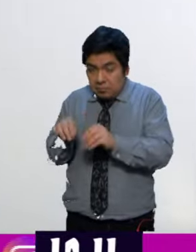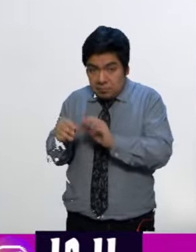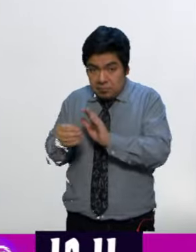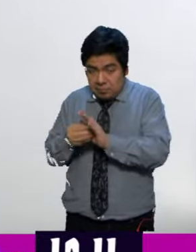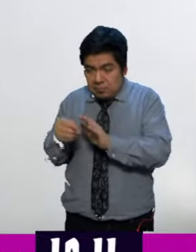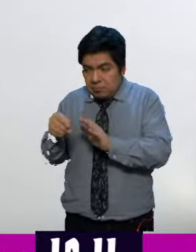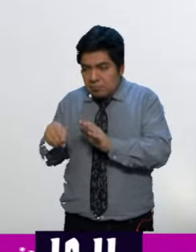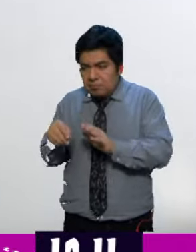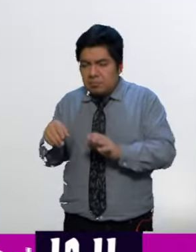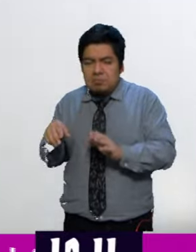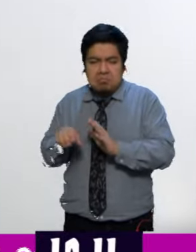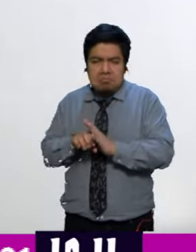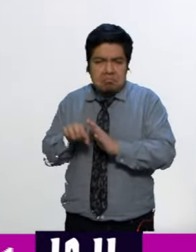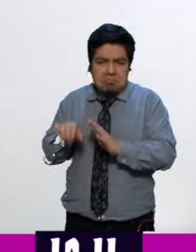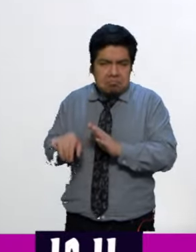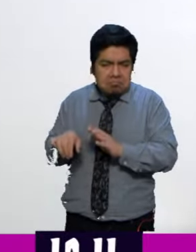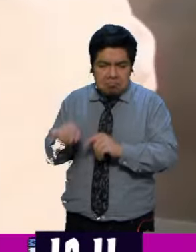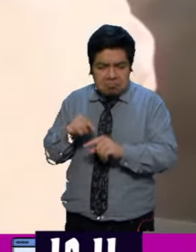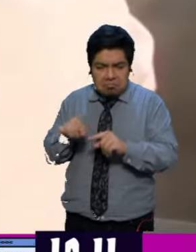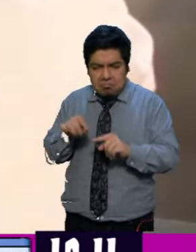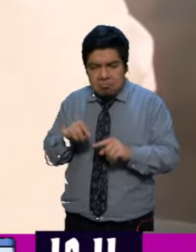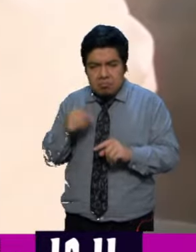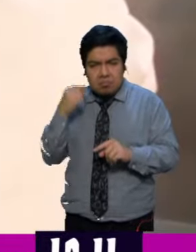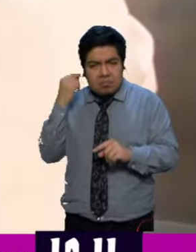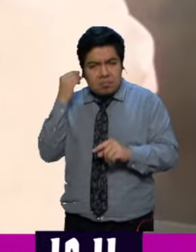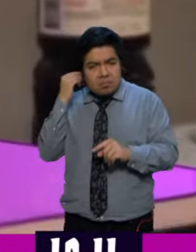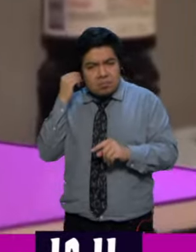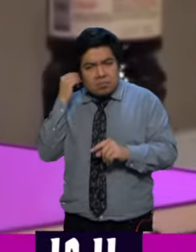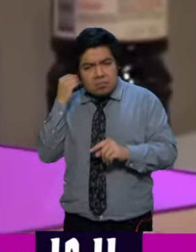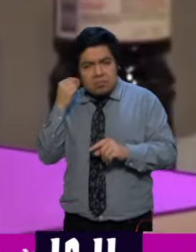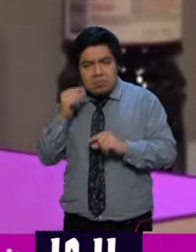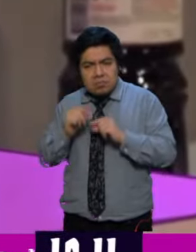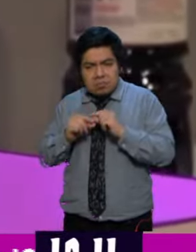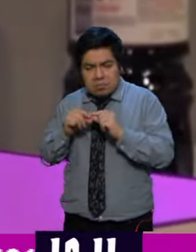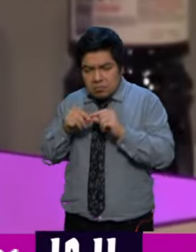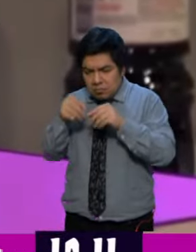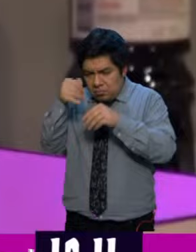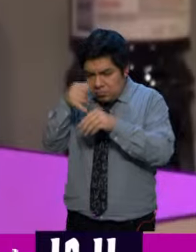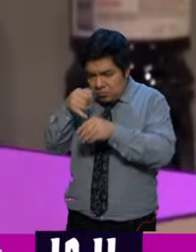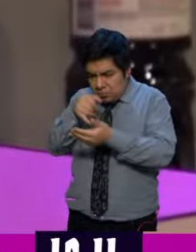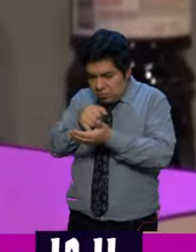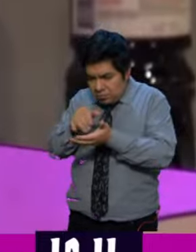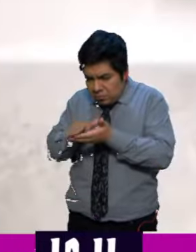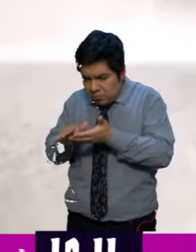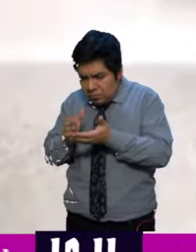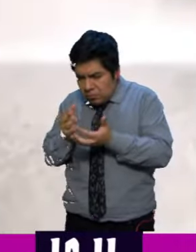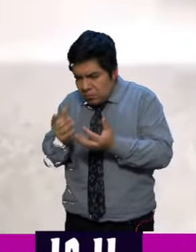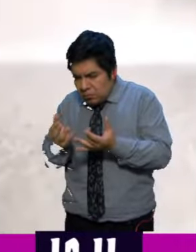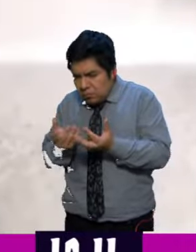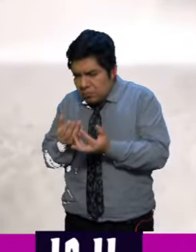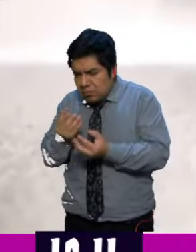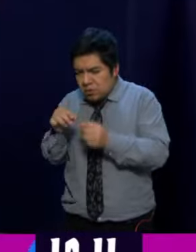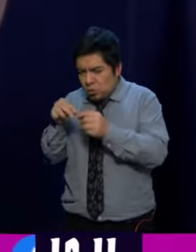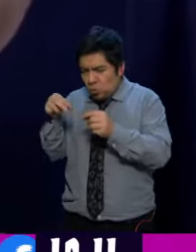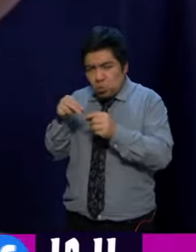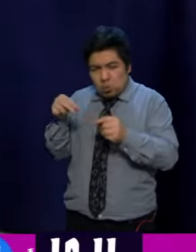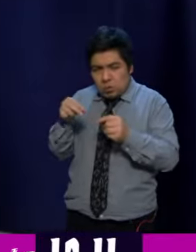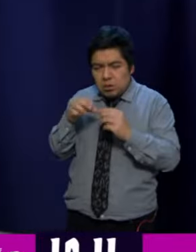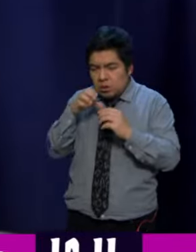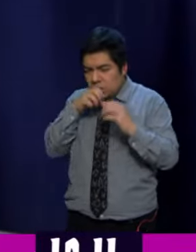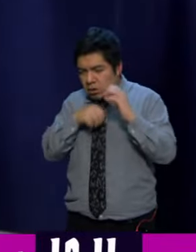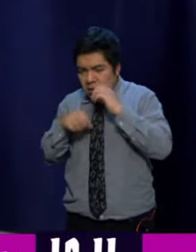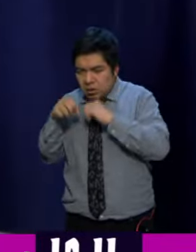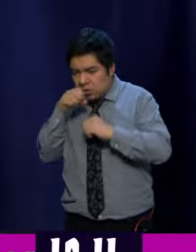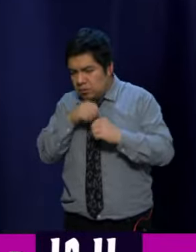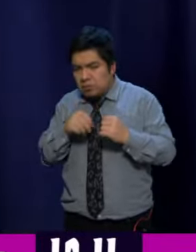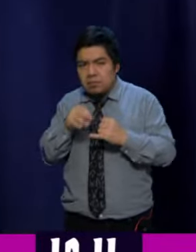meten la harina en este caso harina de trigo, hacia presión. Entonces va entrando la harina, se va calentando durante el tubo, se va secando, y al final le